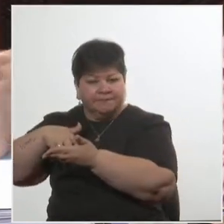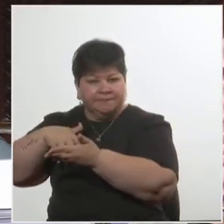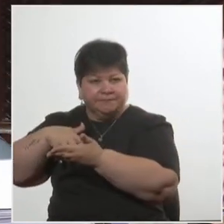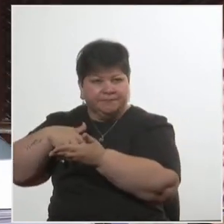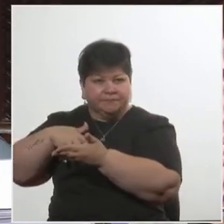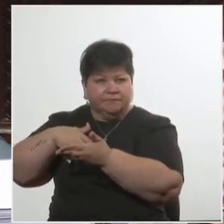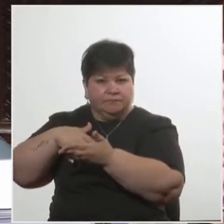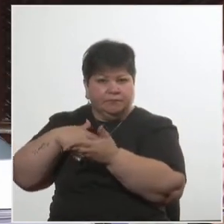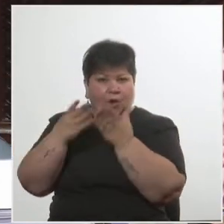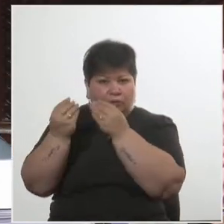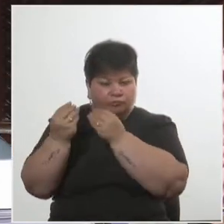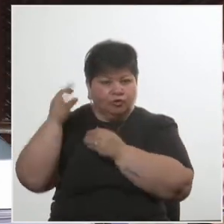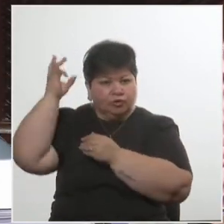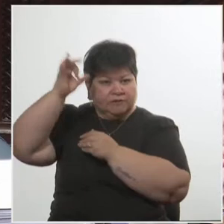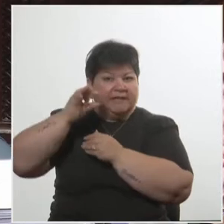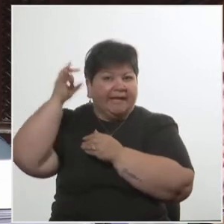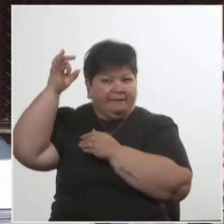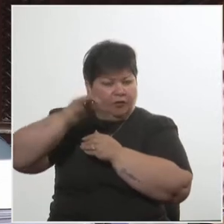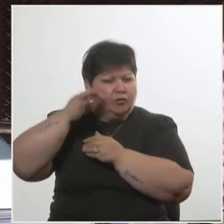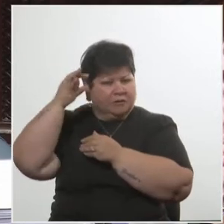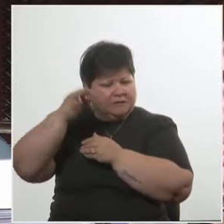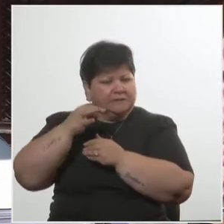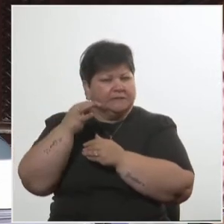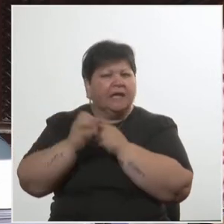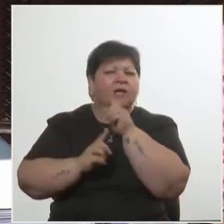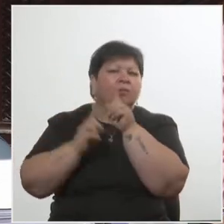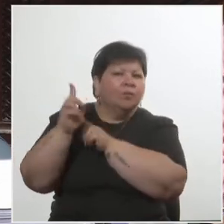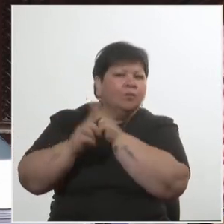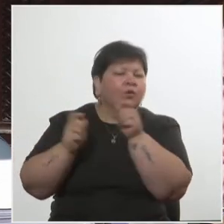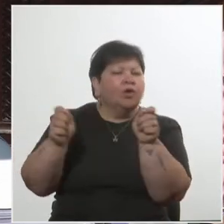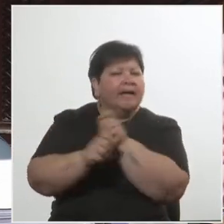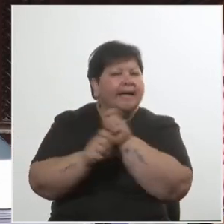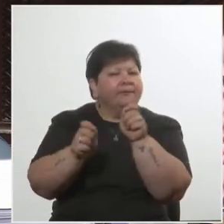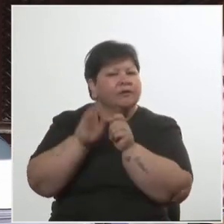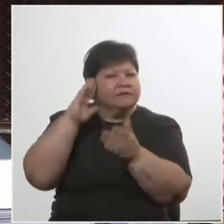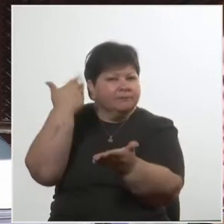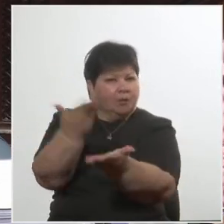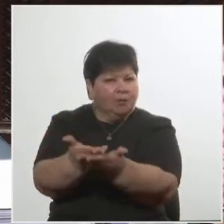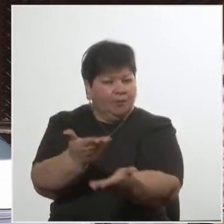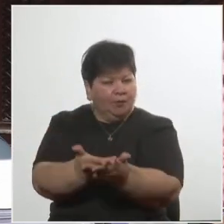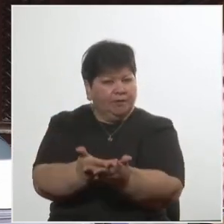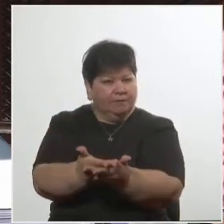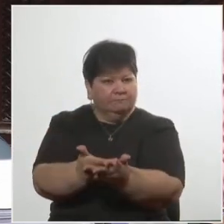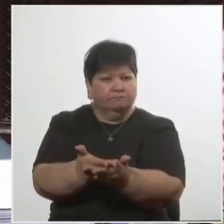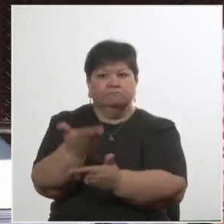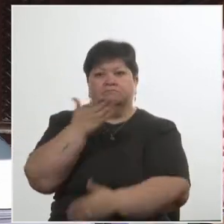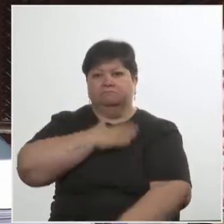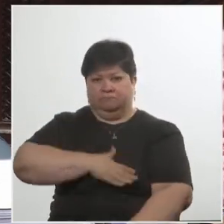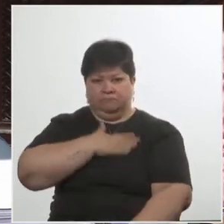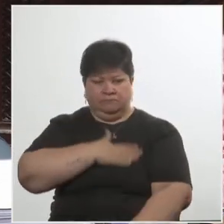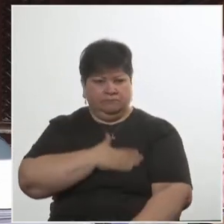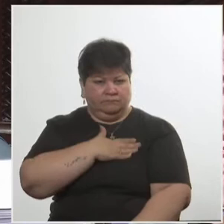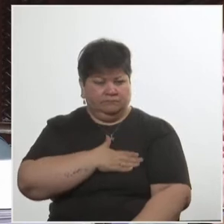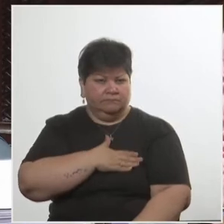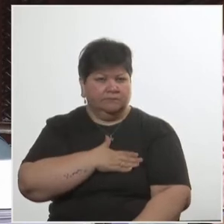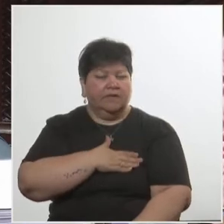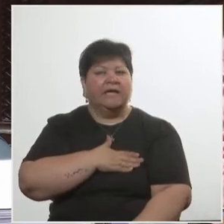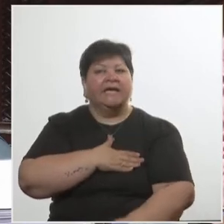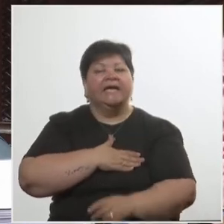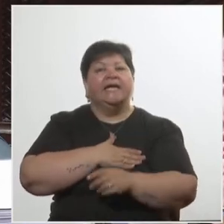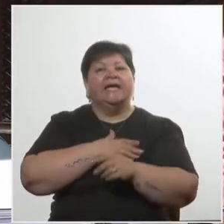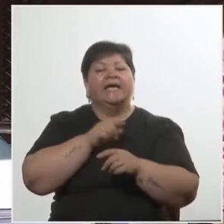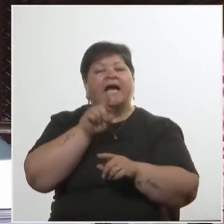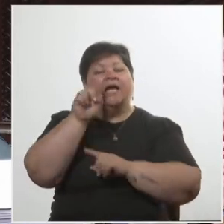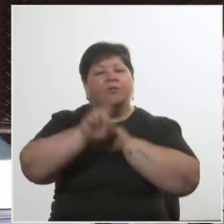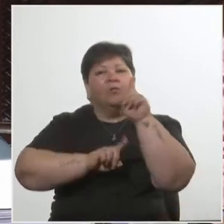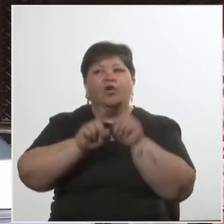con varios legisladores Yo quiero decirlo alguno de los cambios que se van a proponer yo los comparto este tienen que ver con alguno de